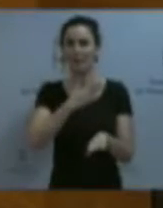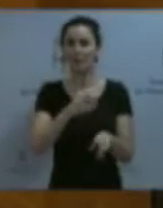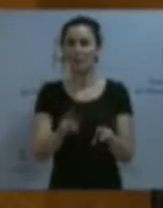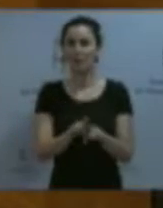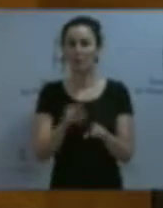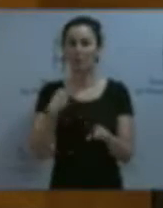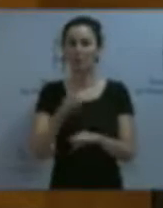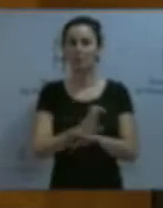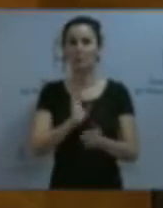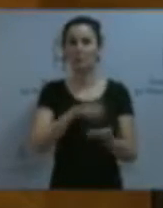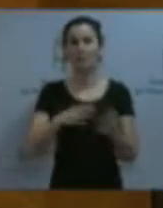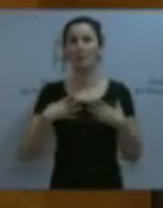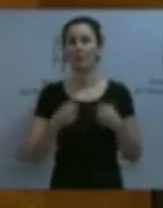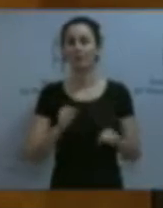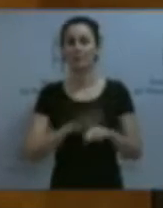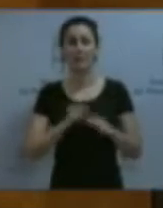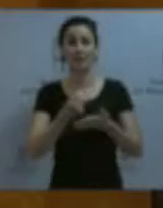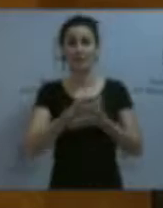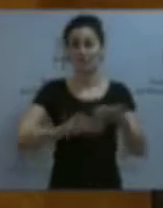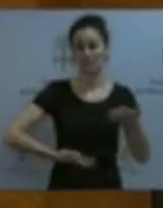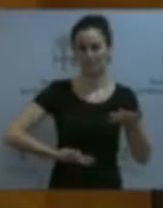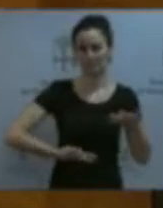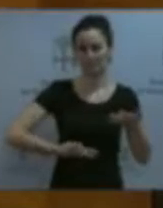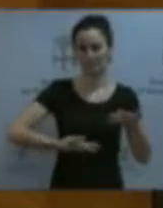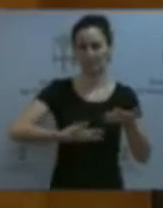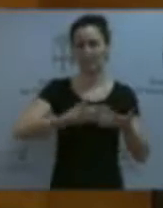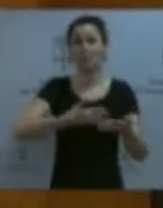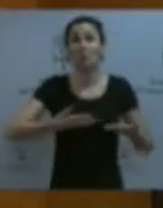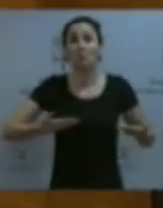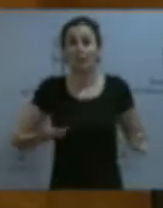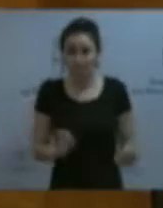Consejería de Sanidad para reducir las listas de espera. No tiene un planteamiento